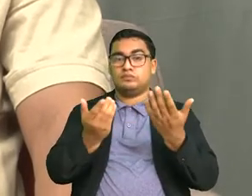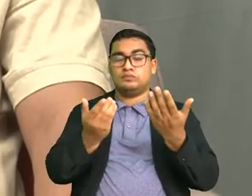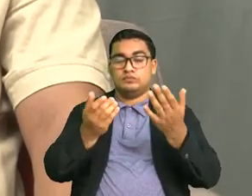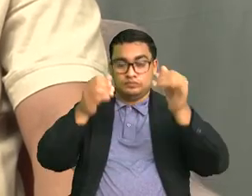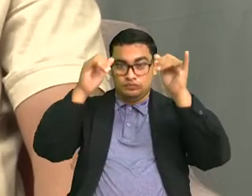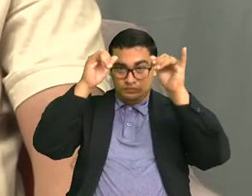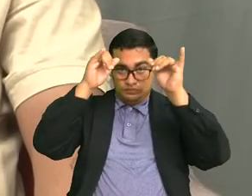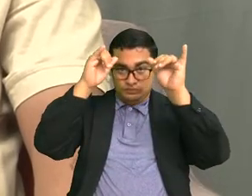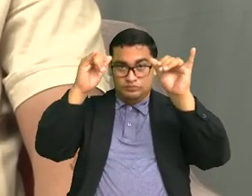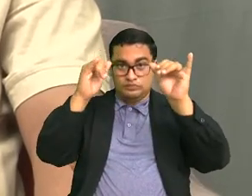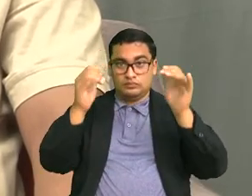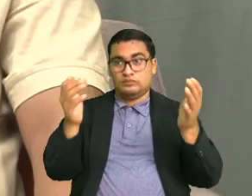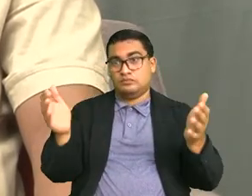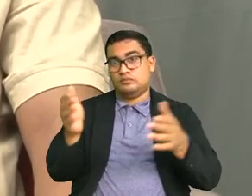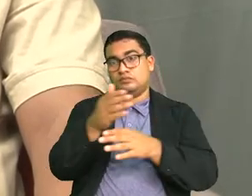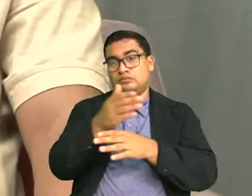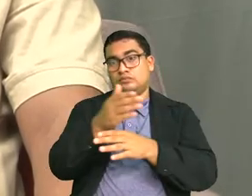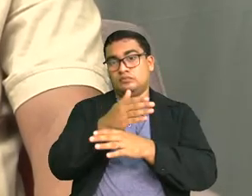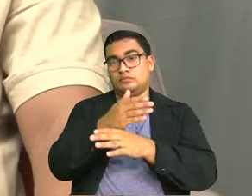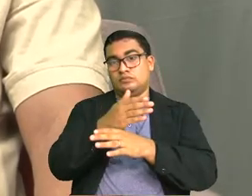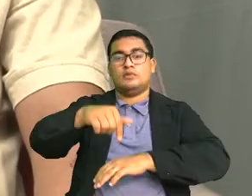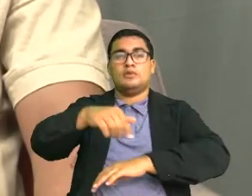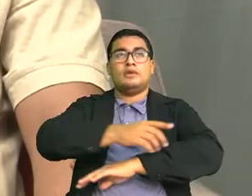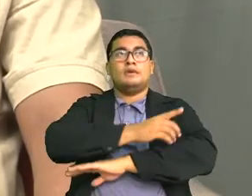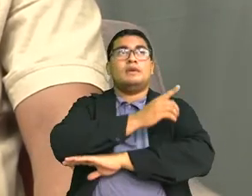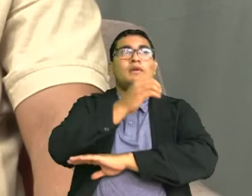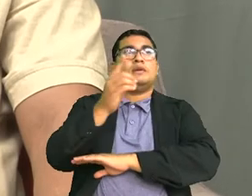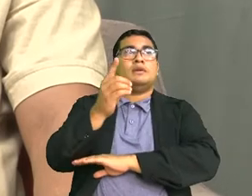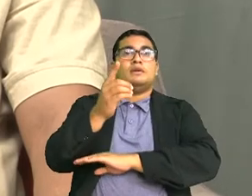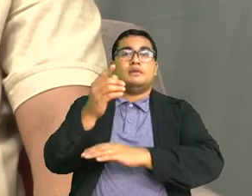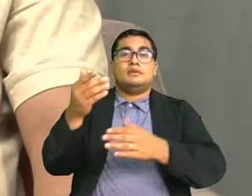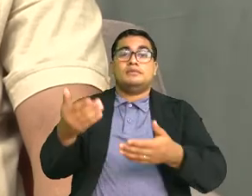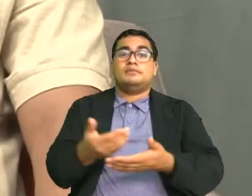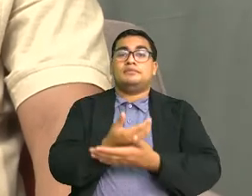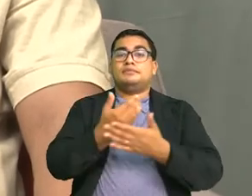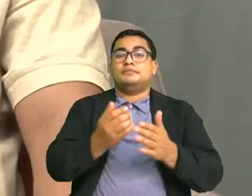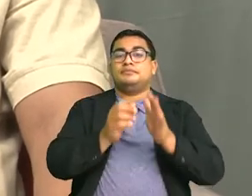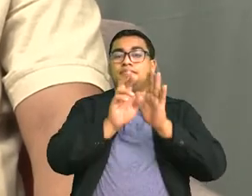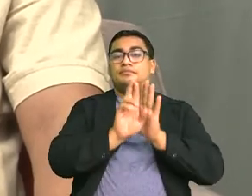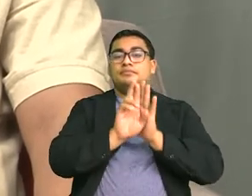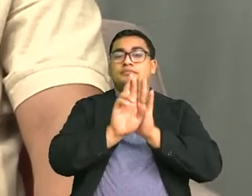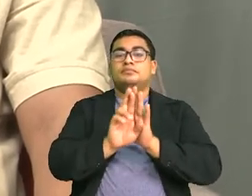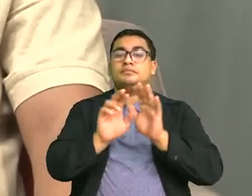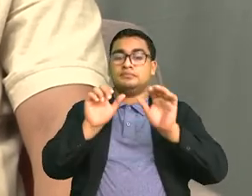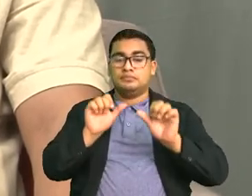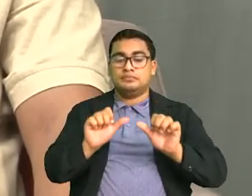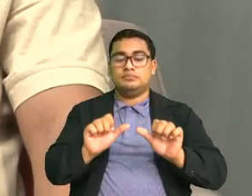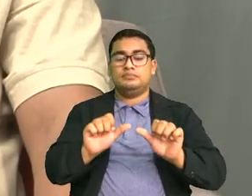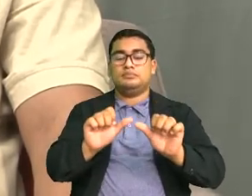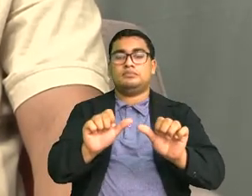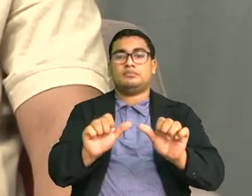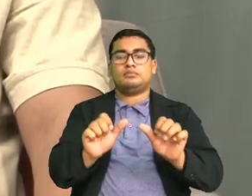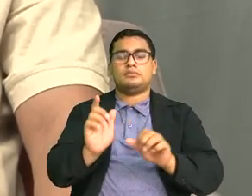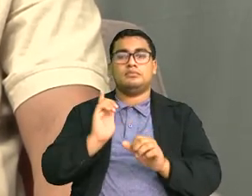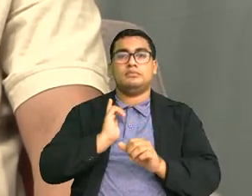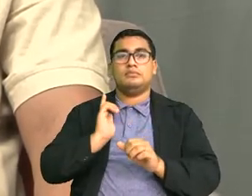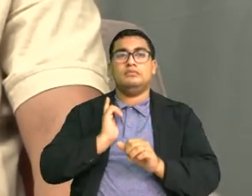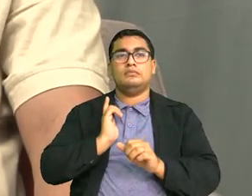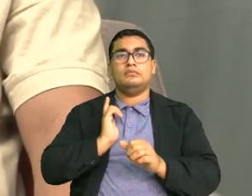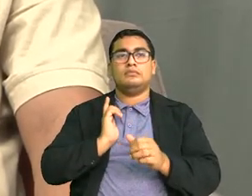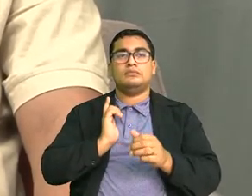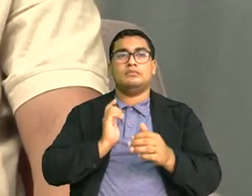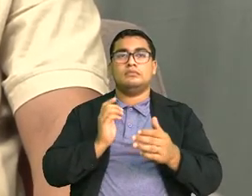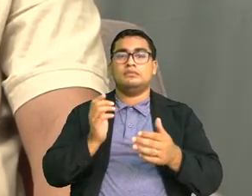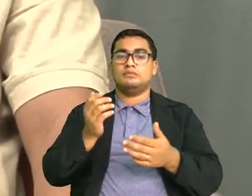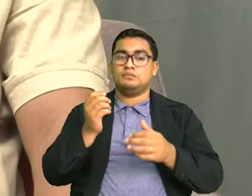hoy en día hemos dado una respuesta continuamos tenemos todavía el desafío de seguir